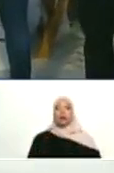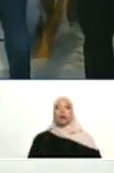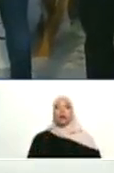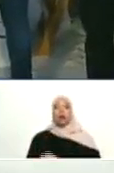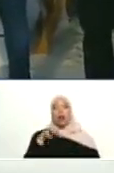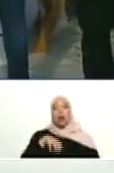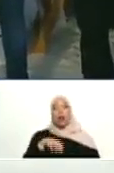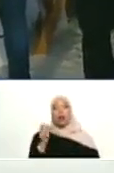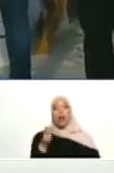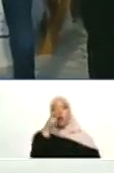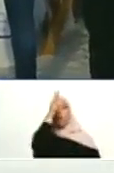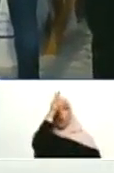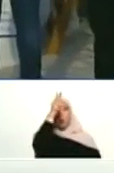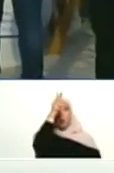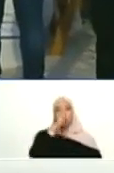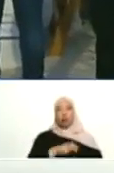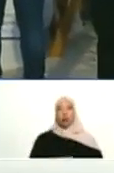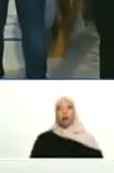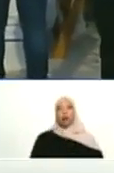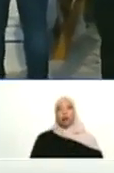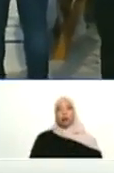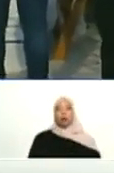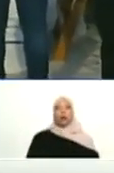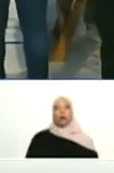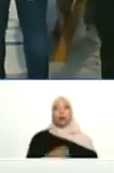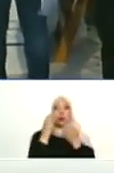Estado Falcón. Está Jimmy